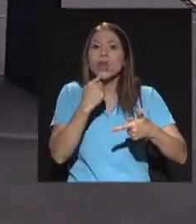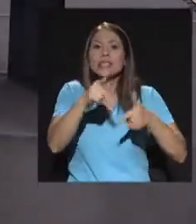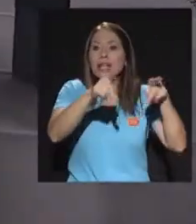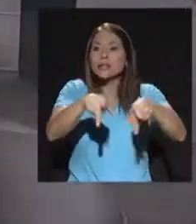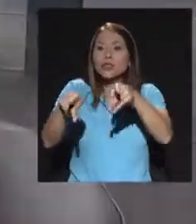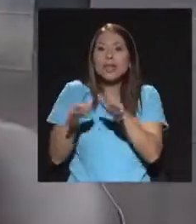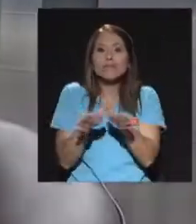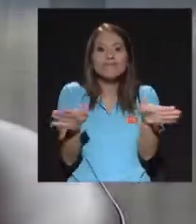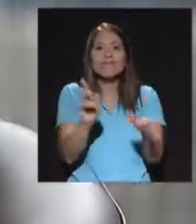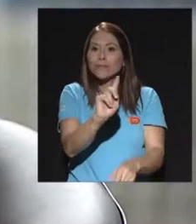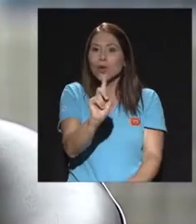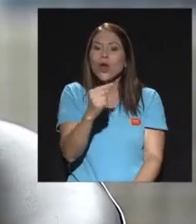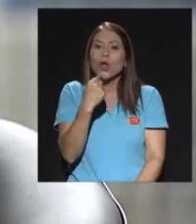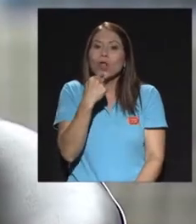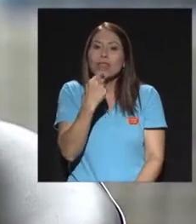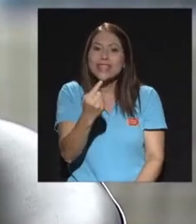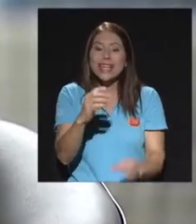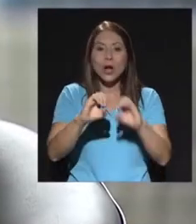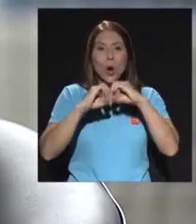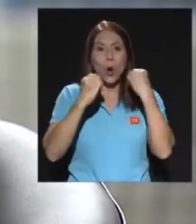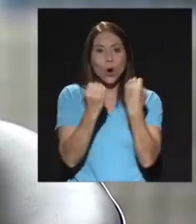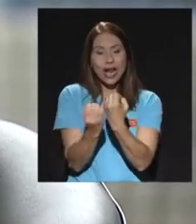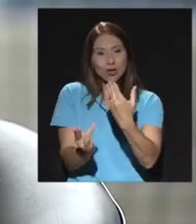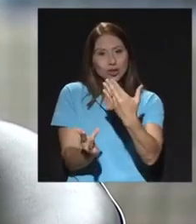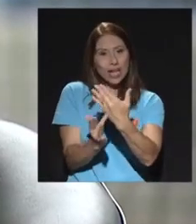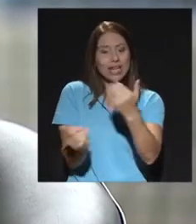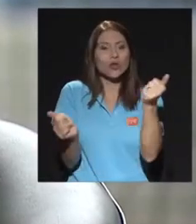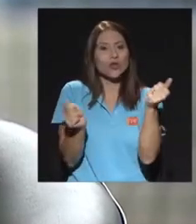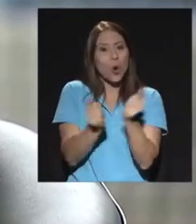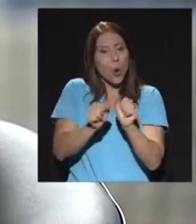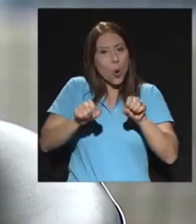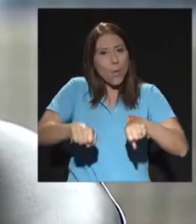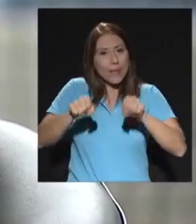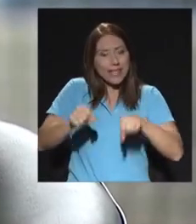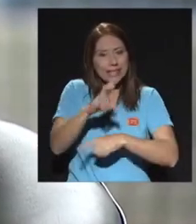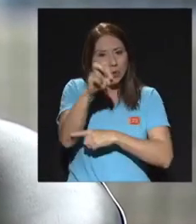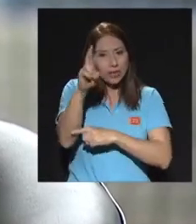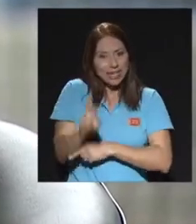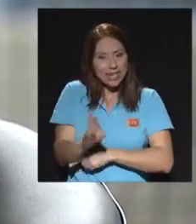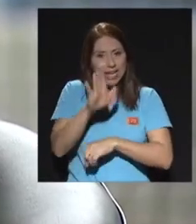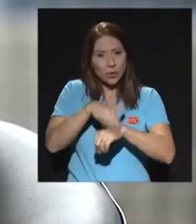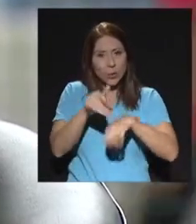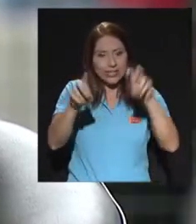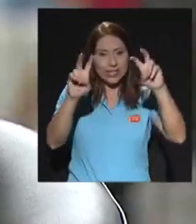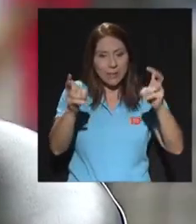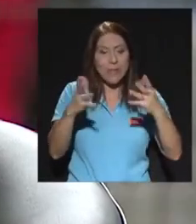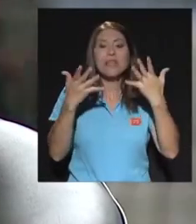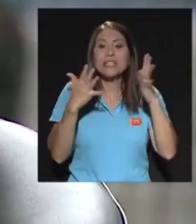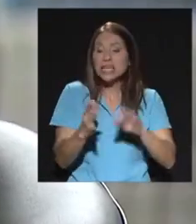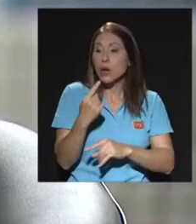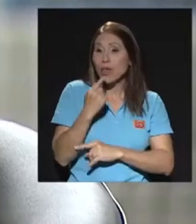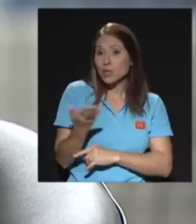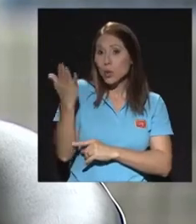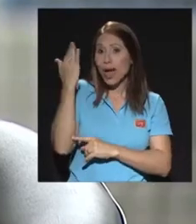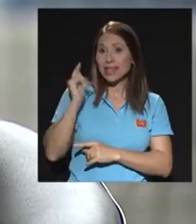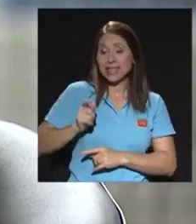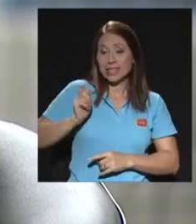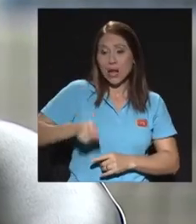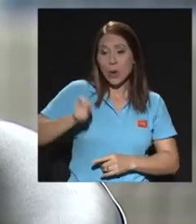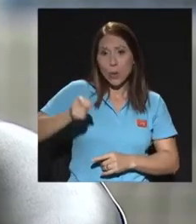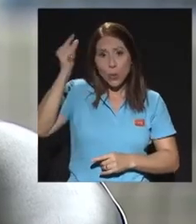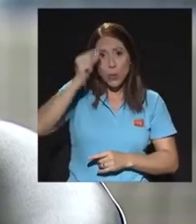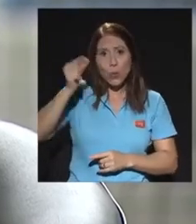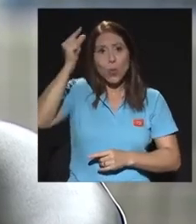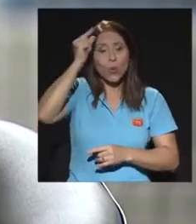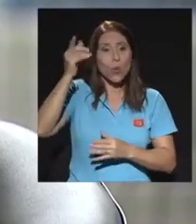dicen los órganos técnicos que tienen competencia en la materia en Costa Rica. Lo ha dicho la Procuraduría General de la